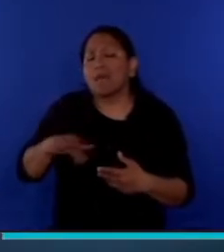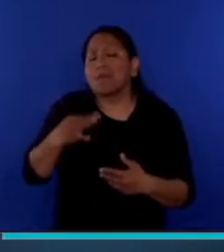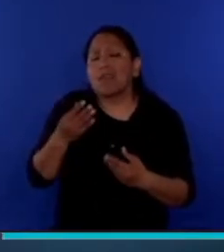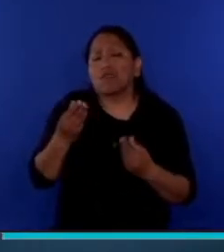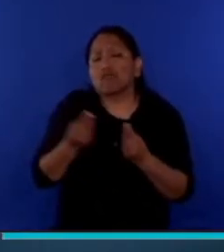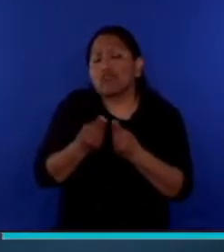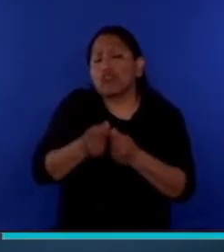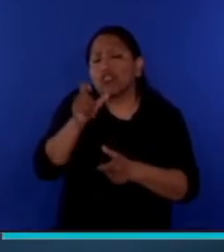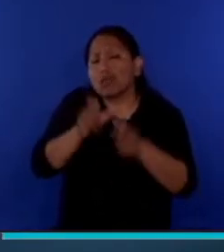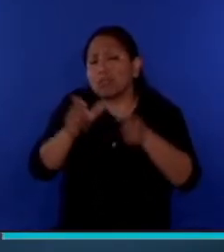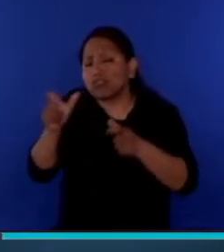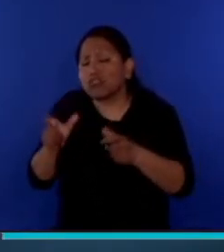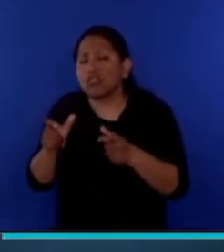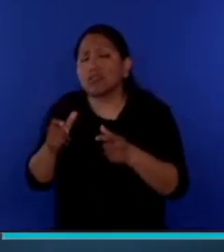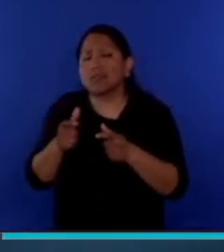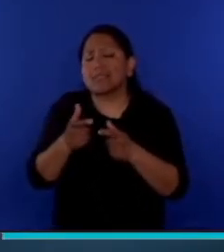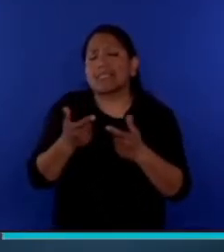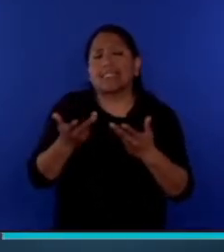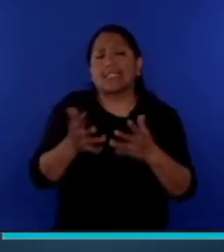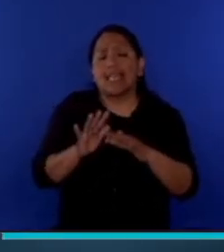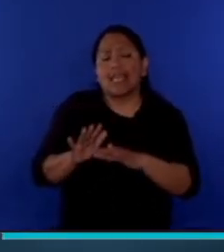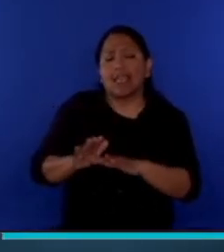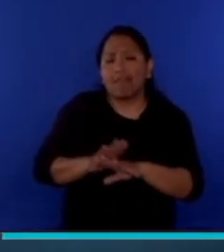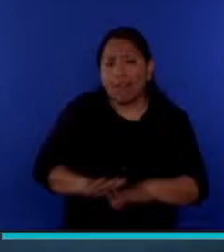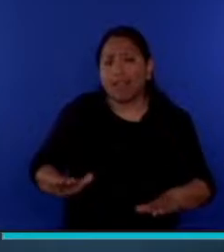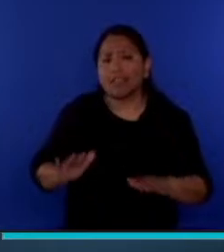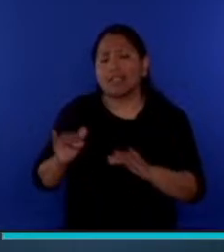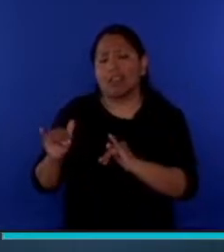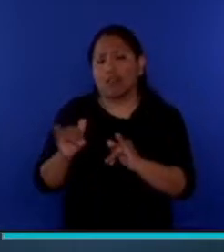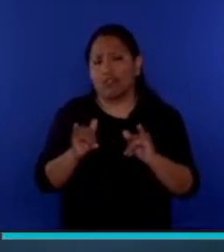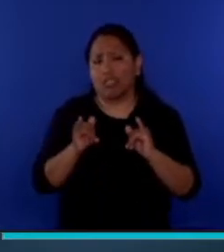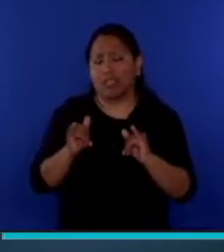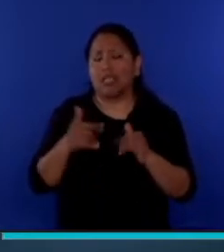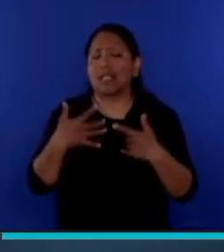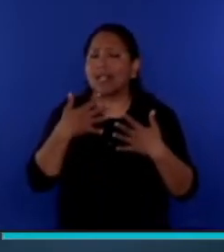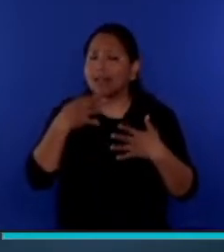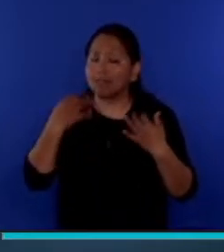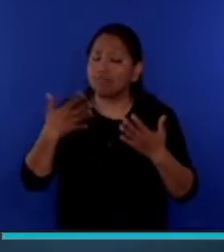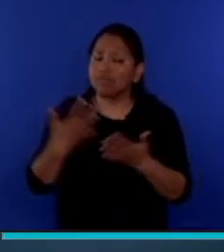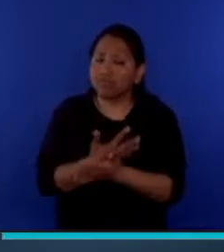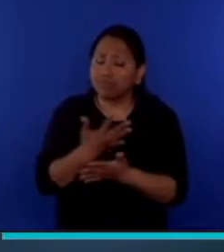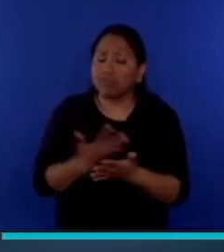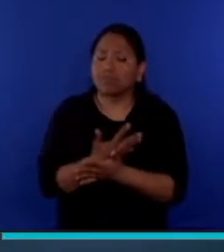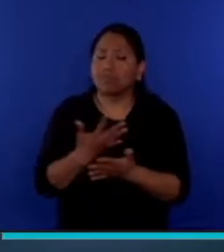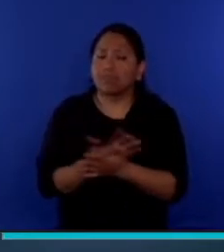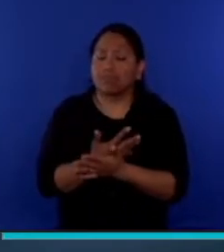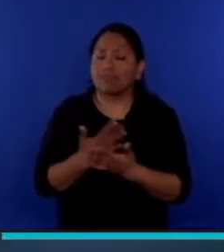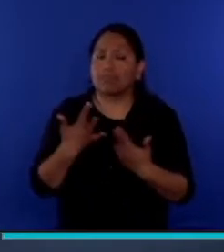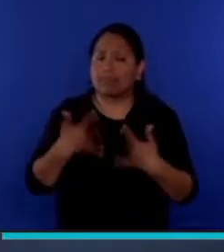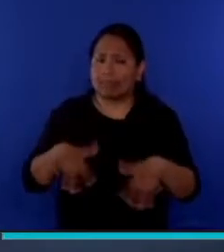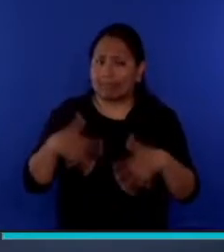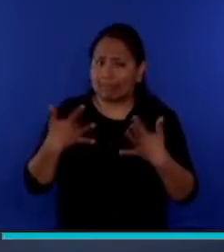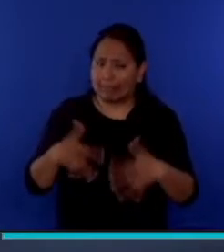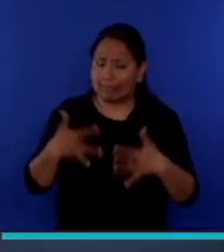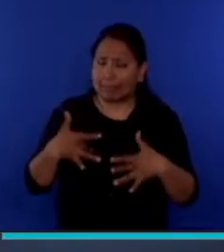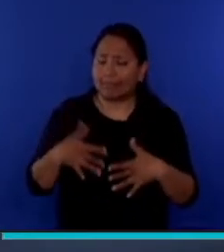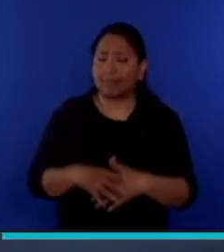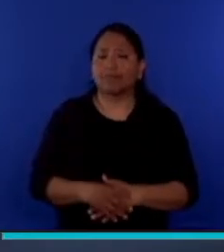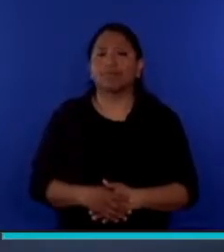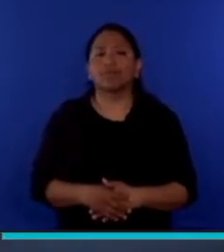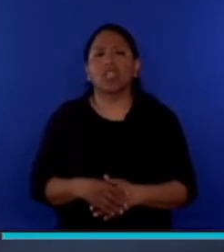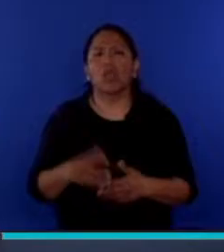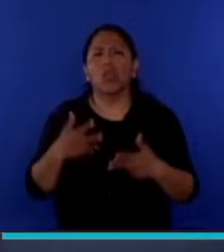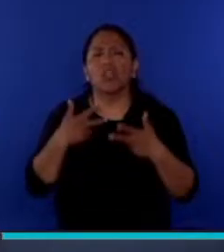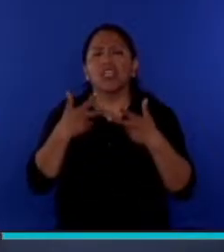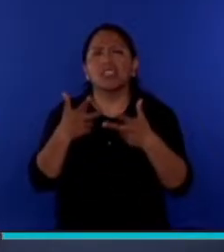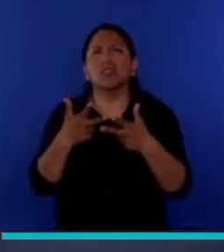personas, de un montón de casos de infancias, de adolescencias que vienen sufriendo una vulnerabilidad muy grande. A veces cuando hablamos del mundo de